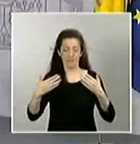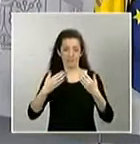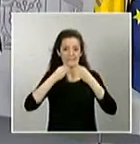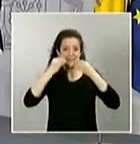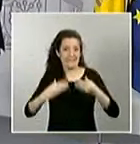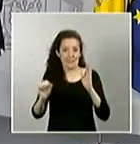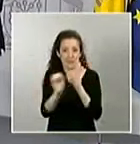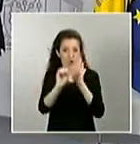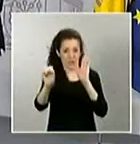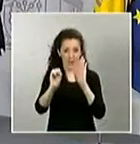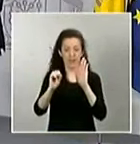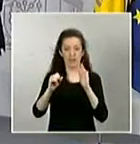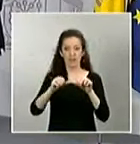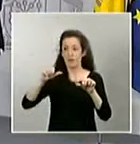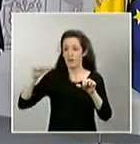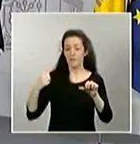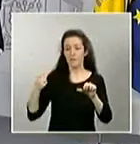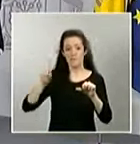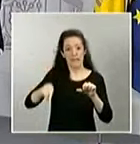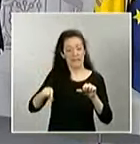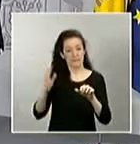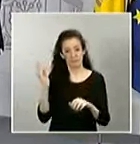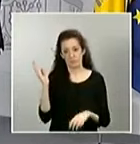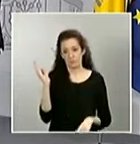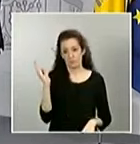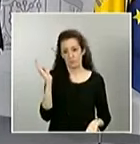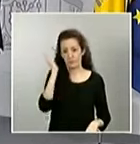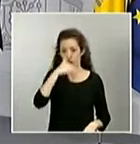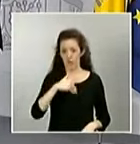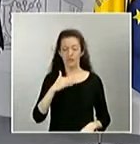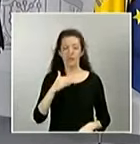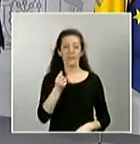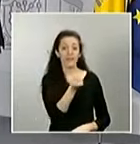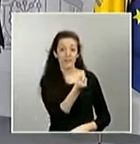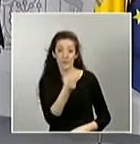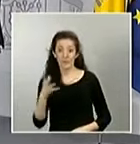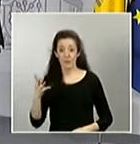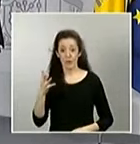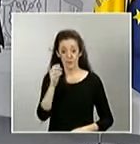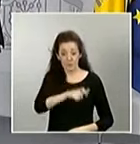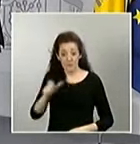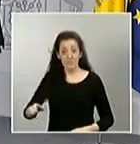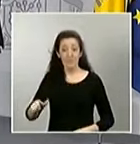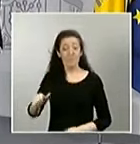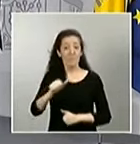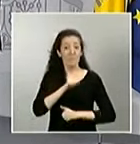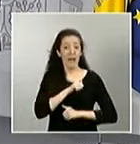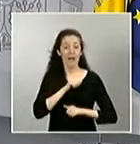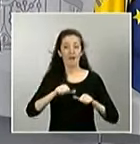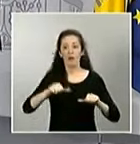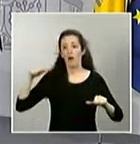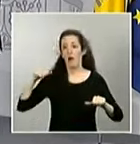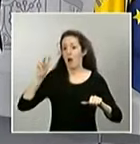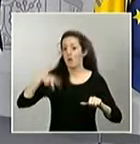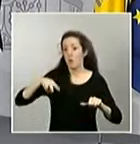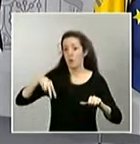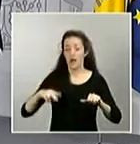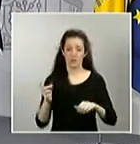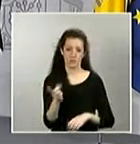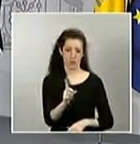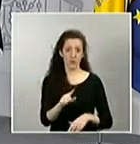antecedente. No es histórica en el número de parados, como saben ustedes. No nos encontramos en las cifras del año 2013,